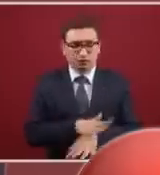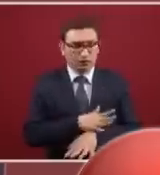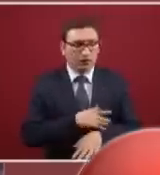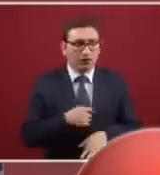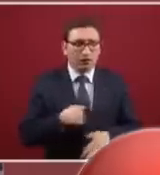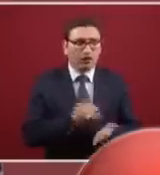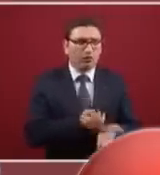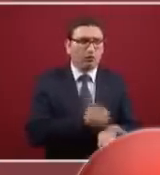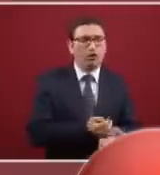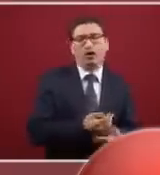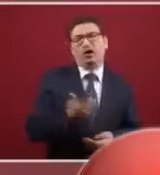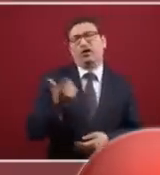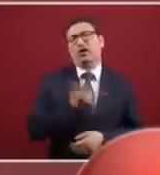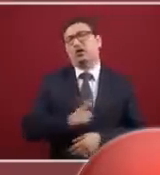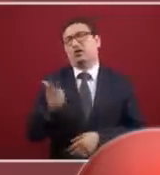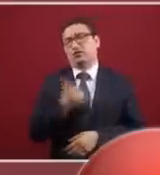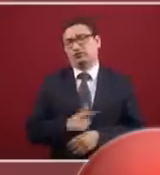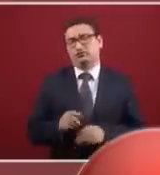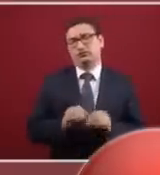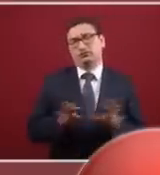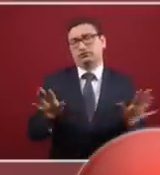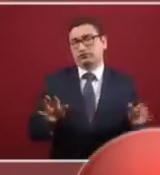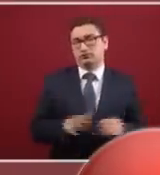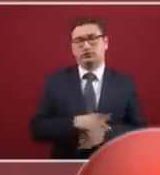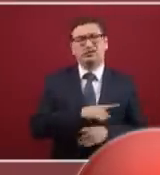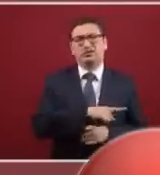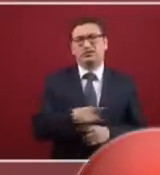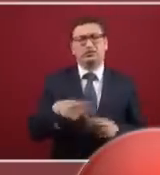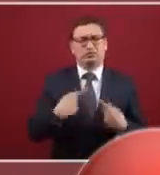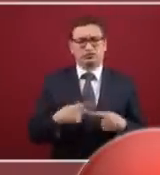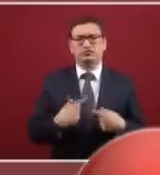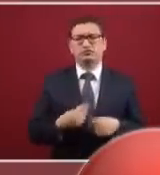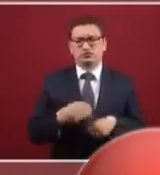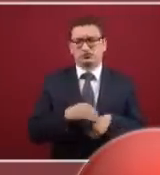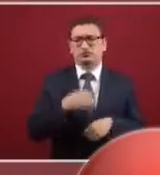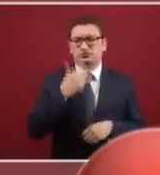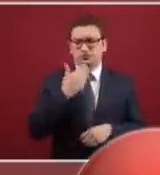Pero hasta eso se han portado bien,